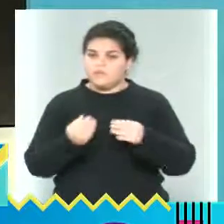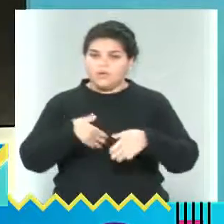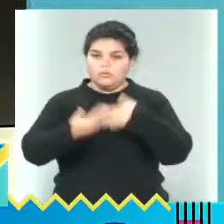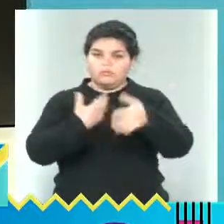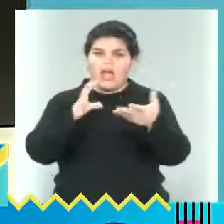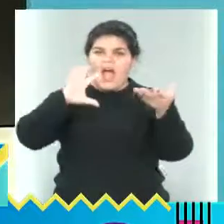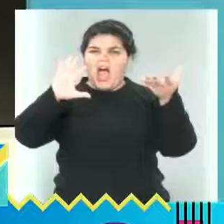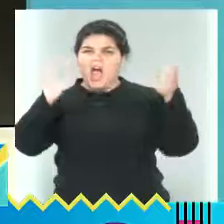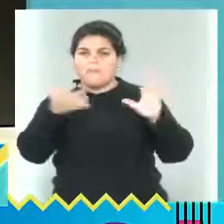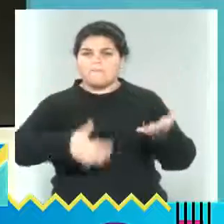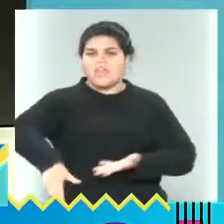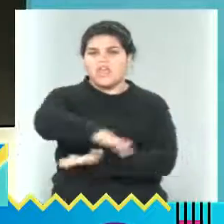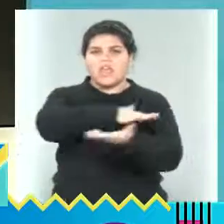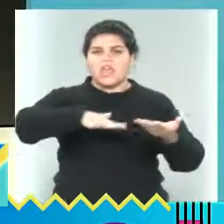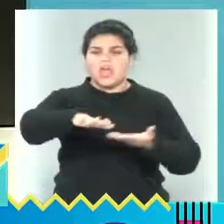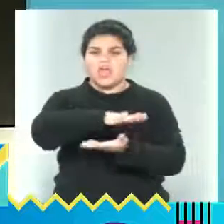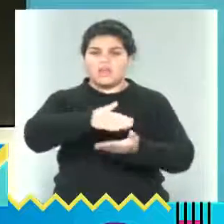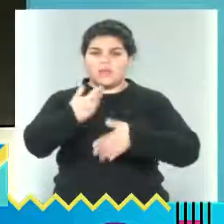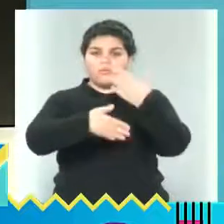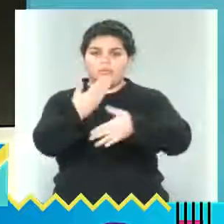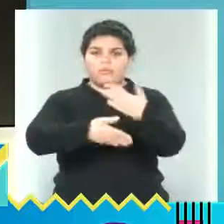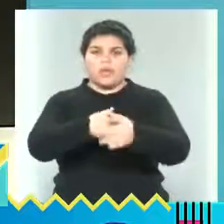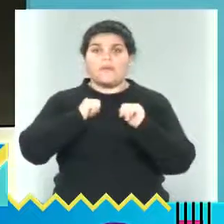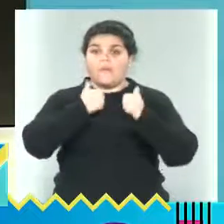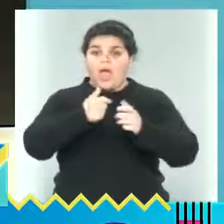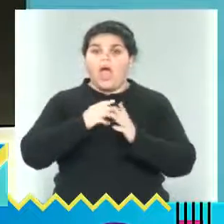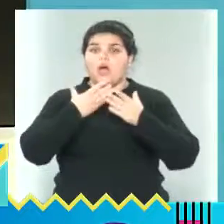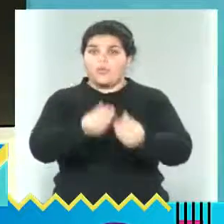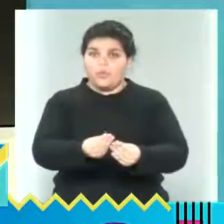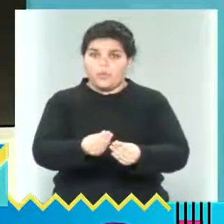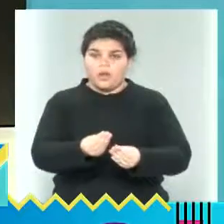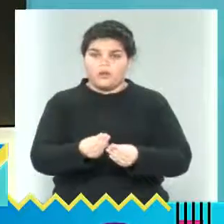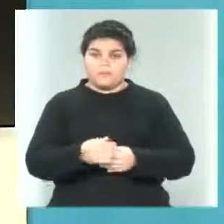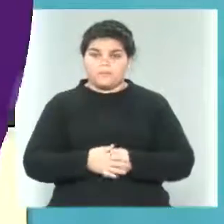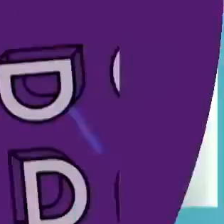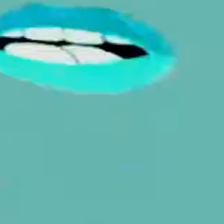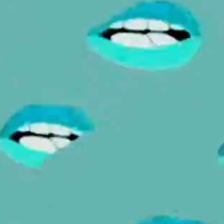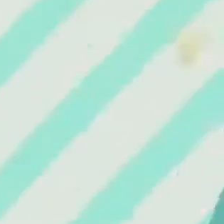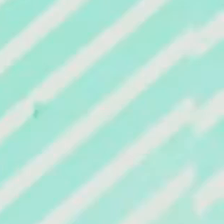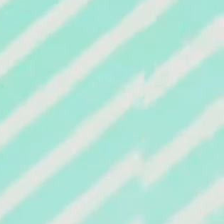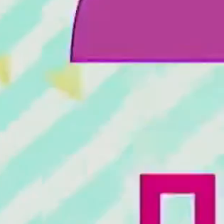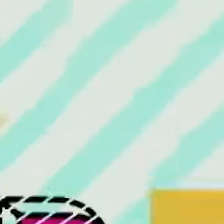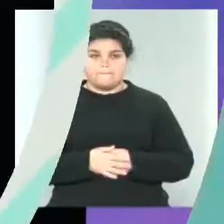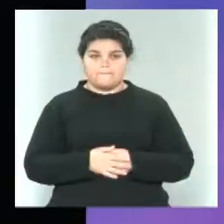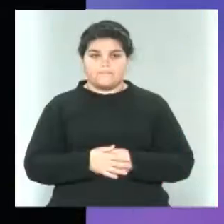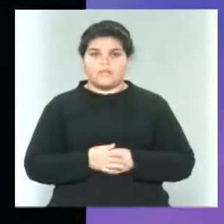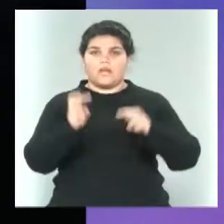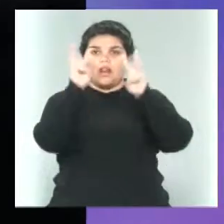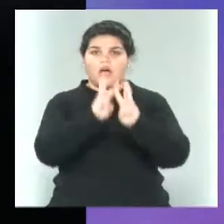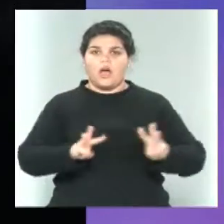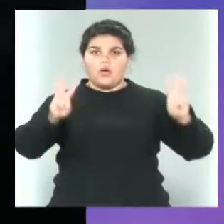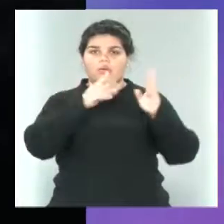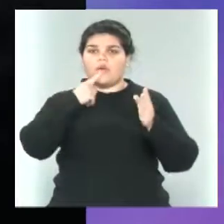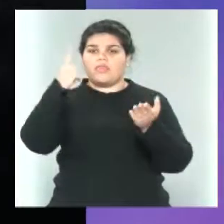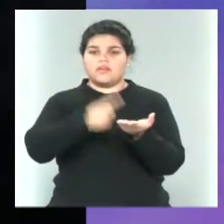menos posible o de la manera más positiva que se pueda en el ambiente en el que vivimos? Las Naciones Unidas declararon